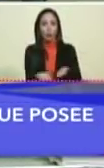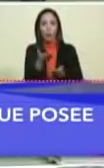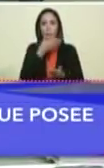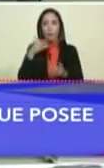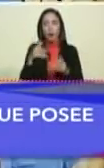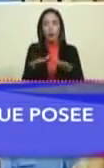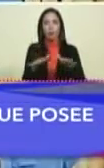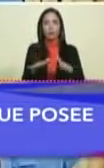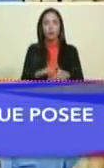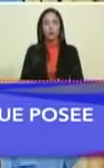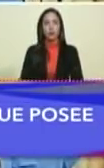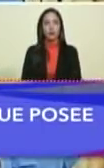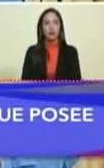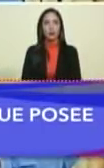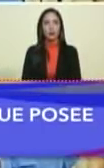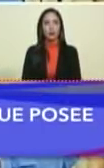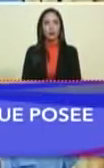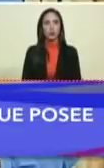Y